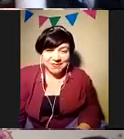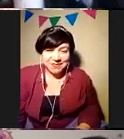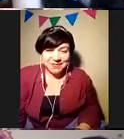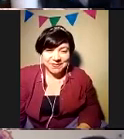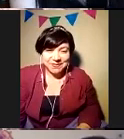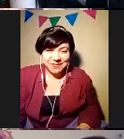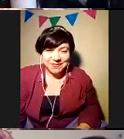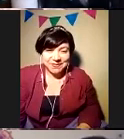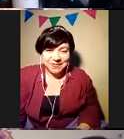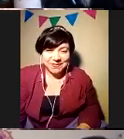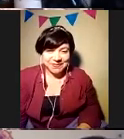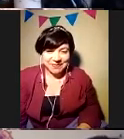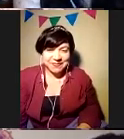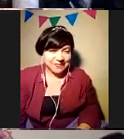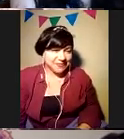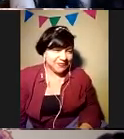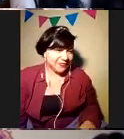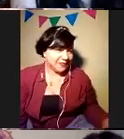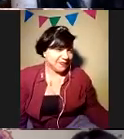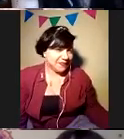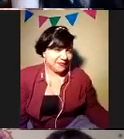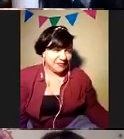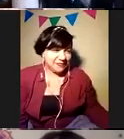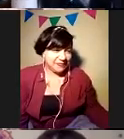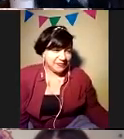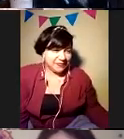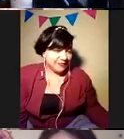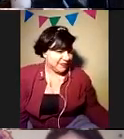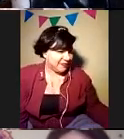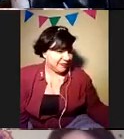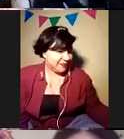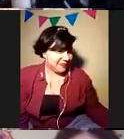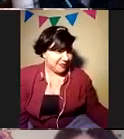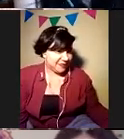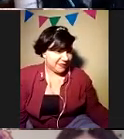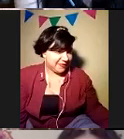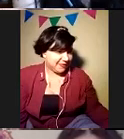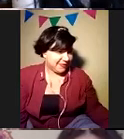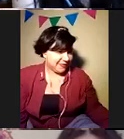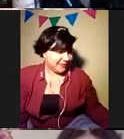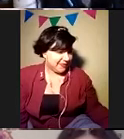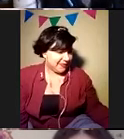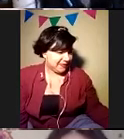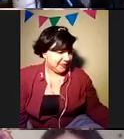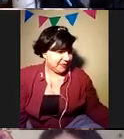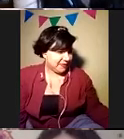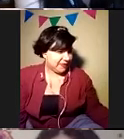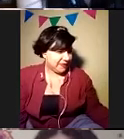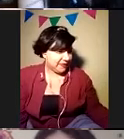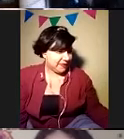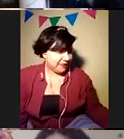porque contamos con la maravillosa presencia de la creadora de Elfa, una marca de diseño